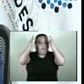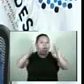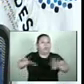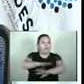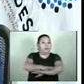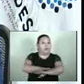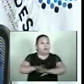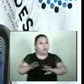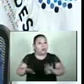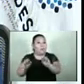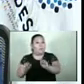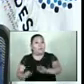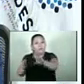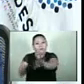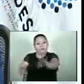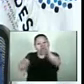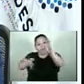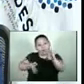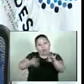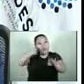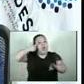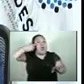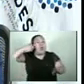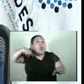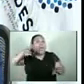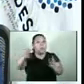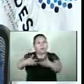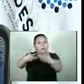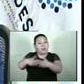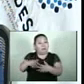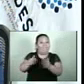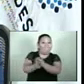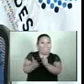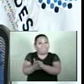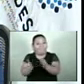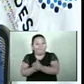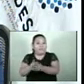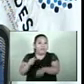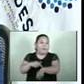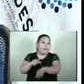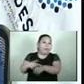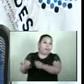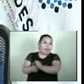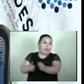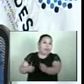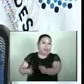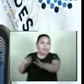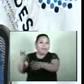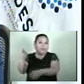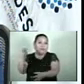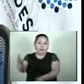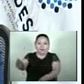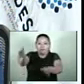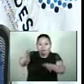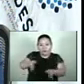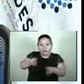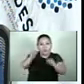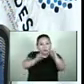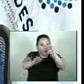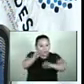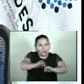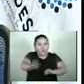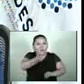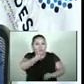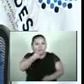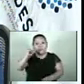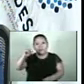ya no puedan presentar sus solicitudes. Si una empresa por A o B razón se retrasó en la presentación de su documentación al